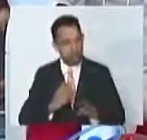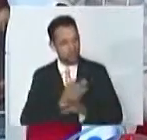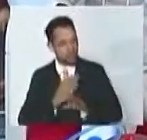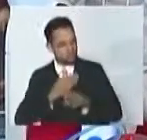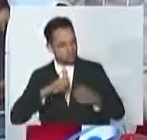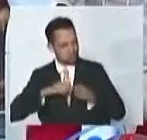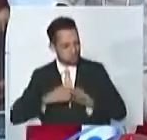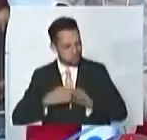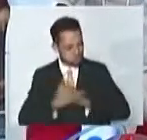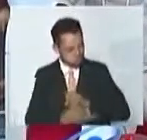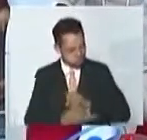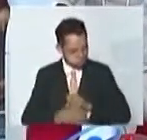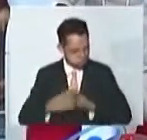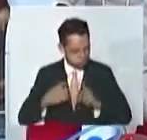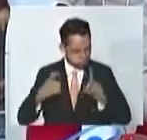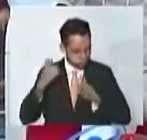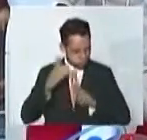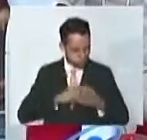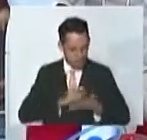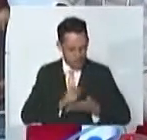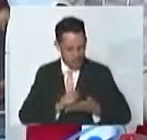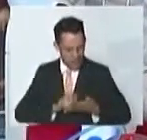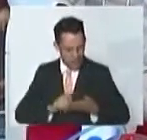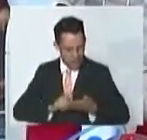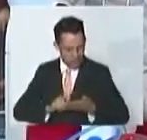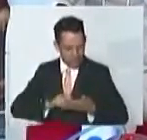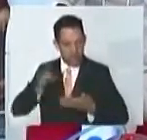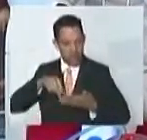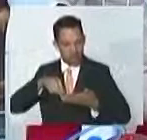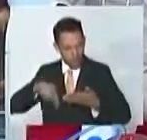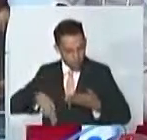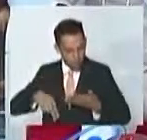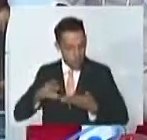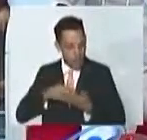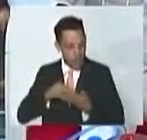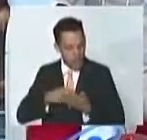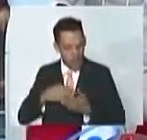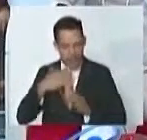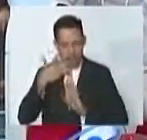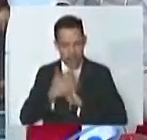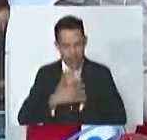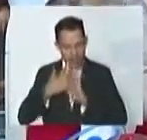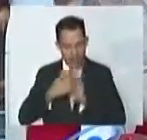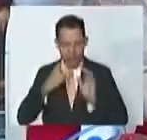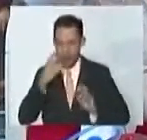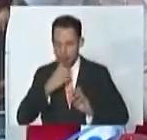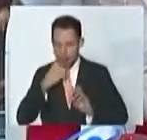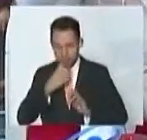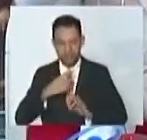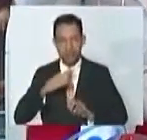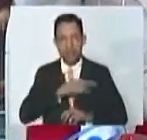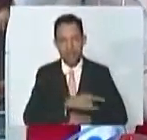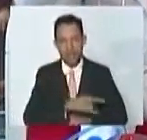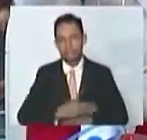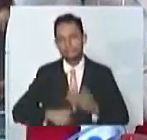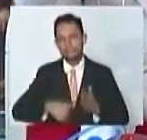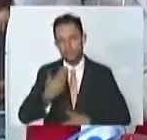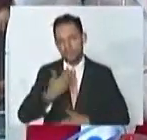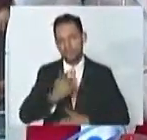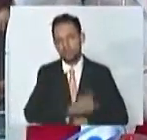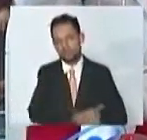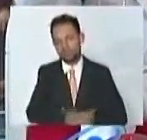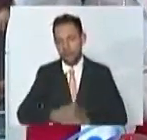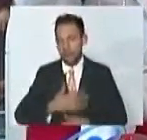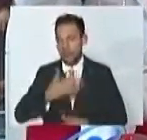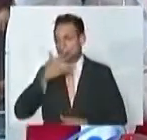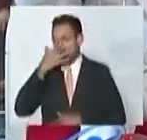problemas estructurales de escribir, de hablar, de escuchar, ellos empiezan a retraerse,